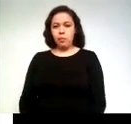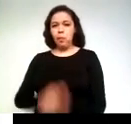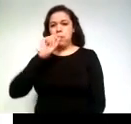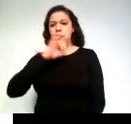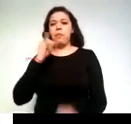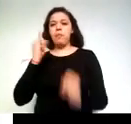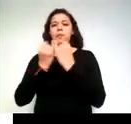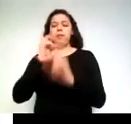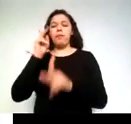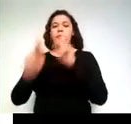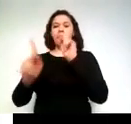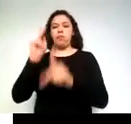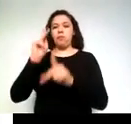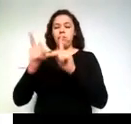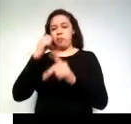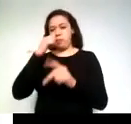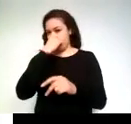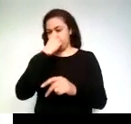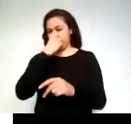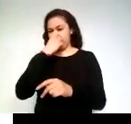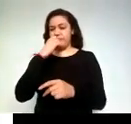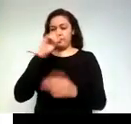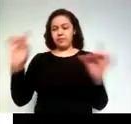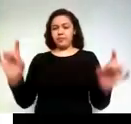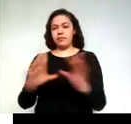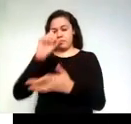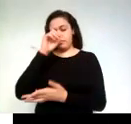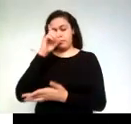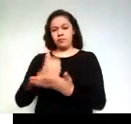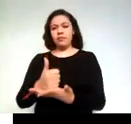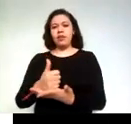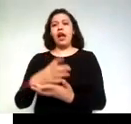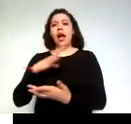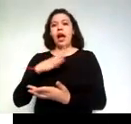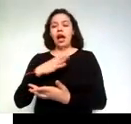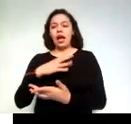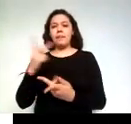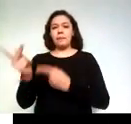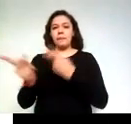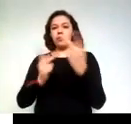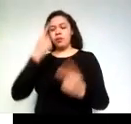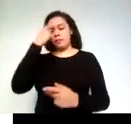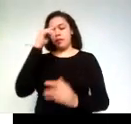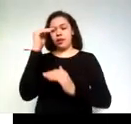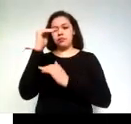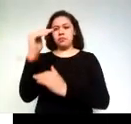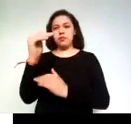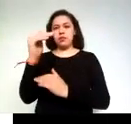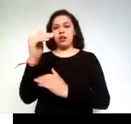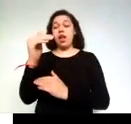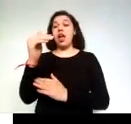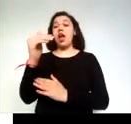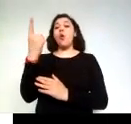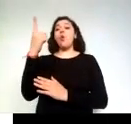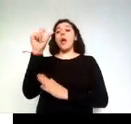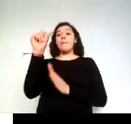este caso de los acontecimientos traumáticos hay preguntas que van a acotar al último mes, ¿no? Es